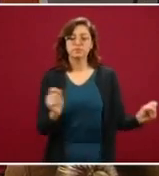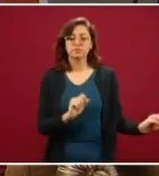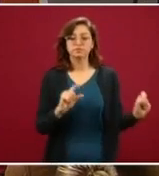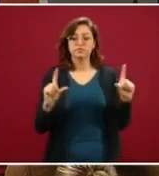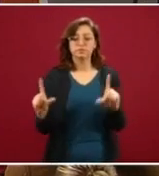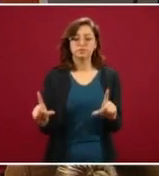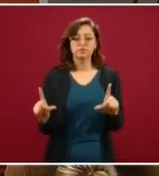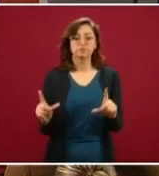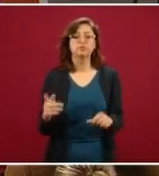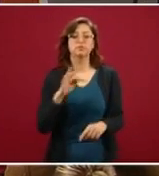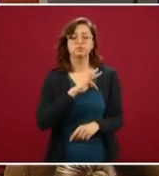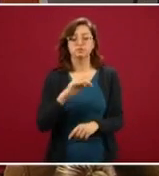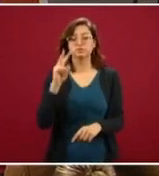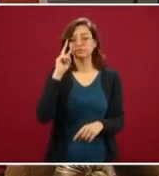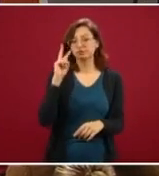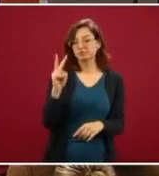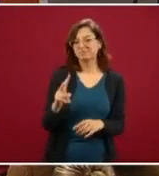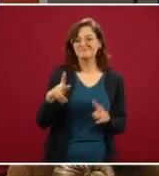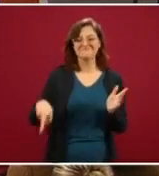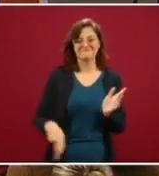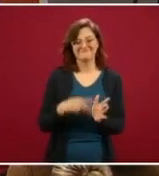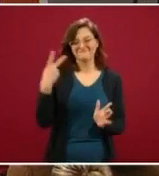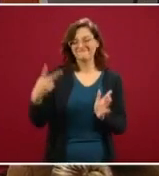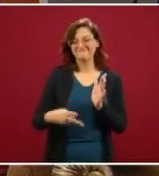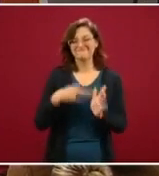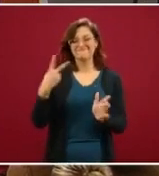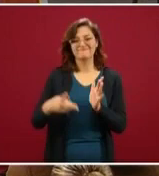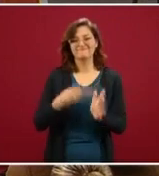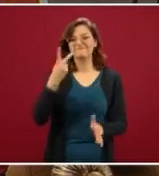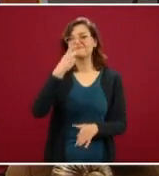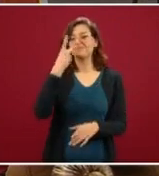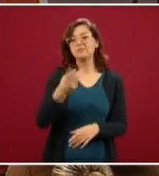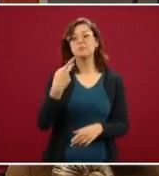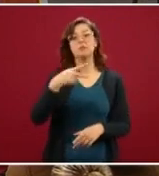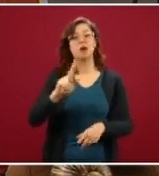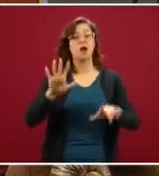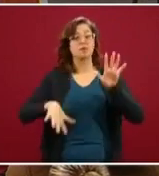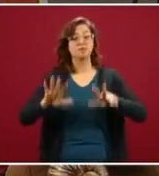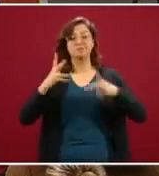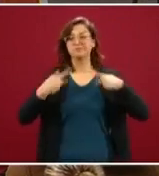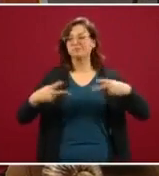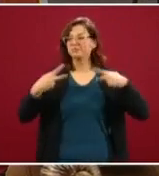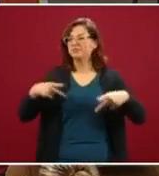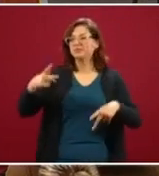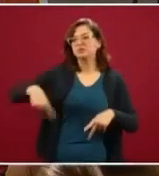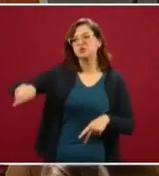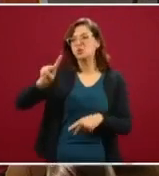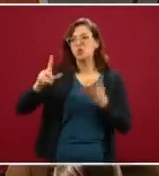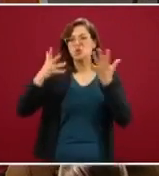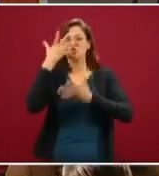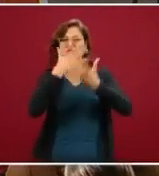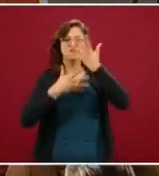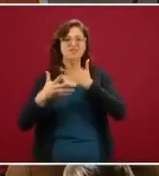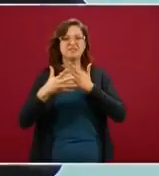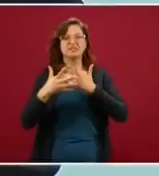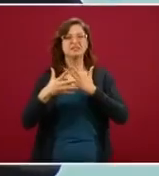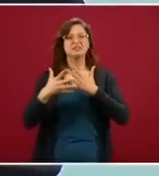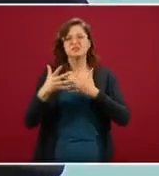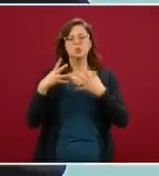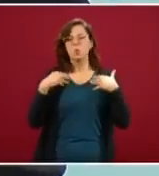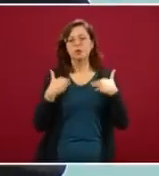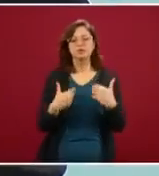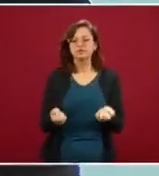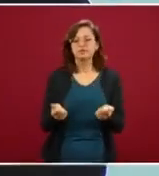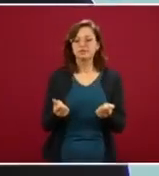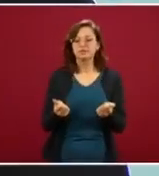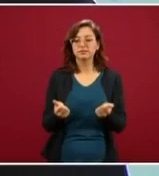diapositiva dejamos en claro, lo hemos dicho muchas veces, pero pareciera que todavía hay gente que se confunde o se quiere confundir, que